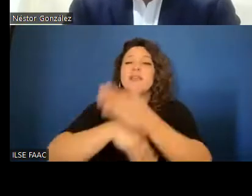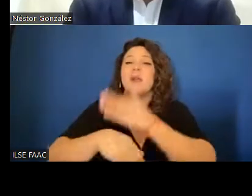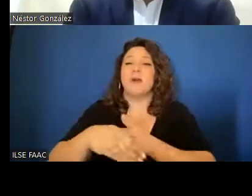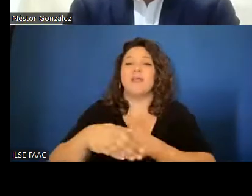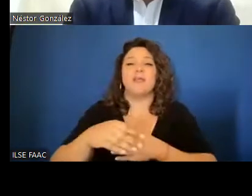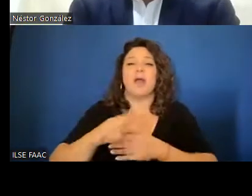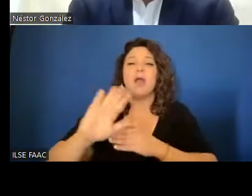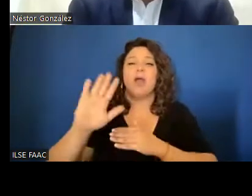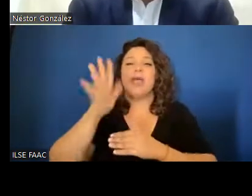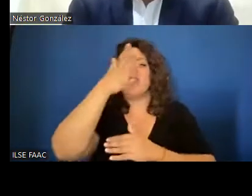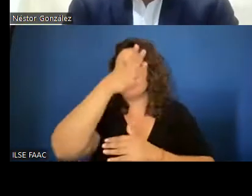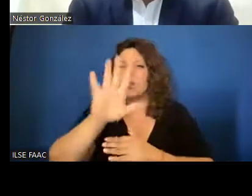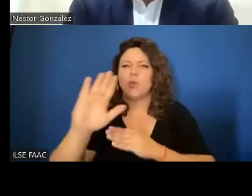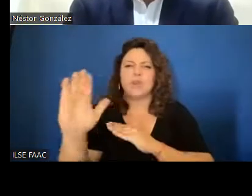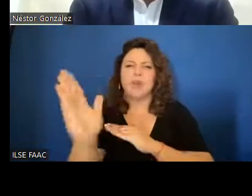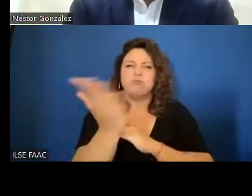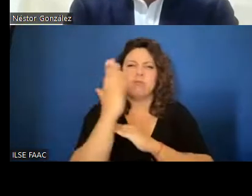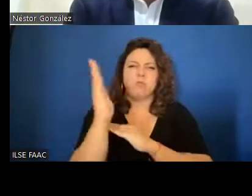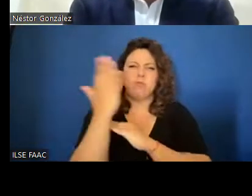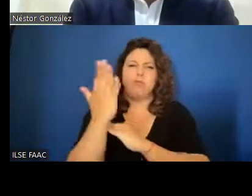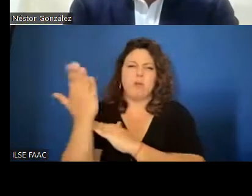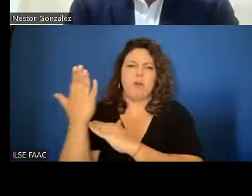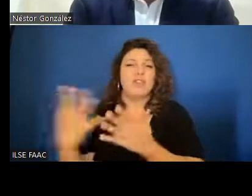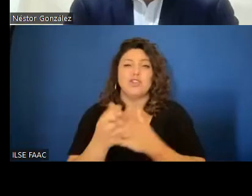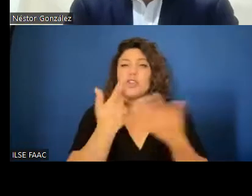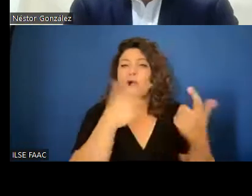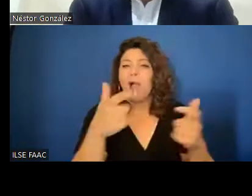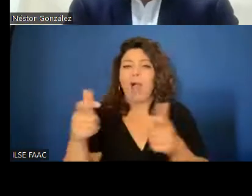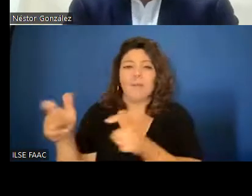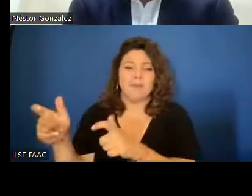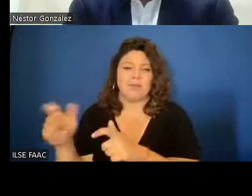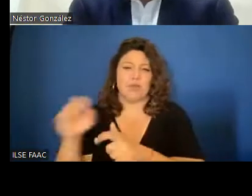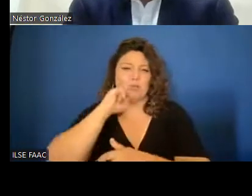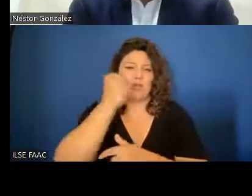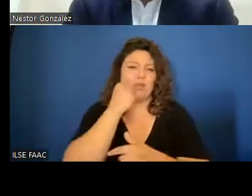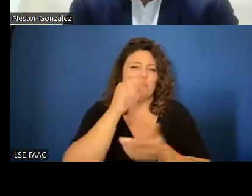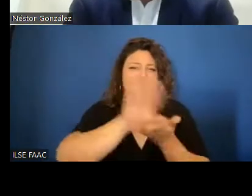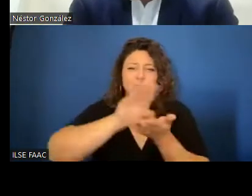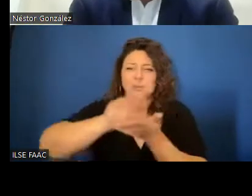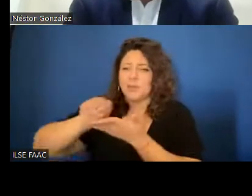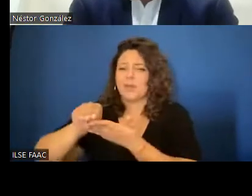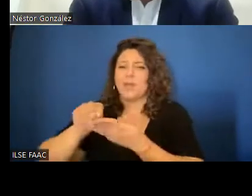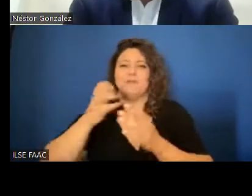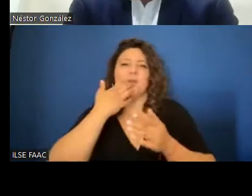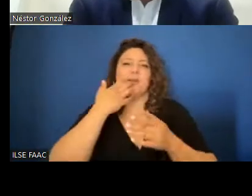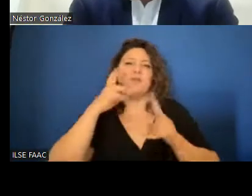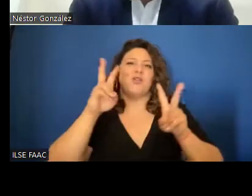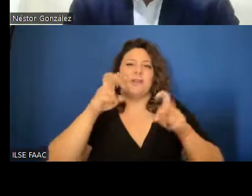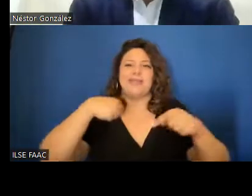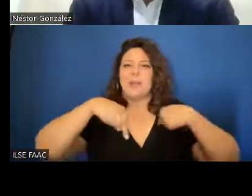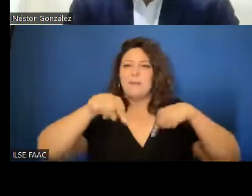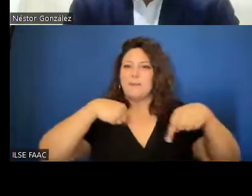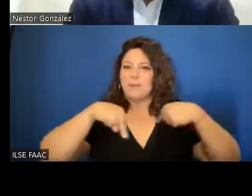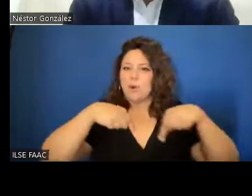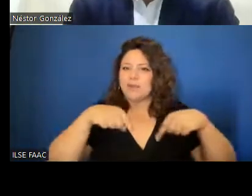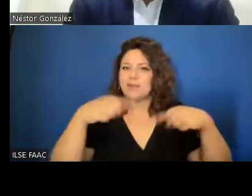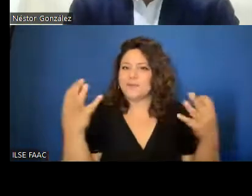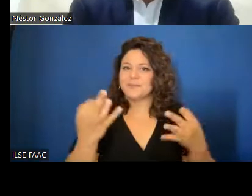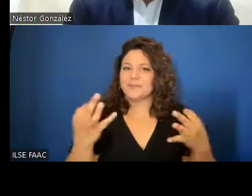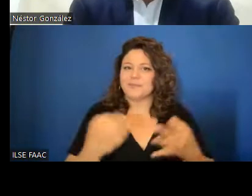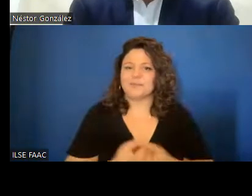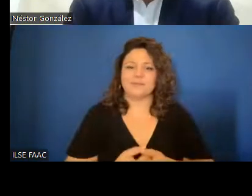norma, cuestiones relacionadas con la discriminación que venían muy dispersas en otras normativas. Es decir, ya cuando queramos